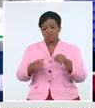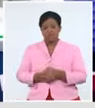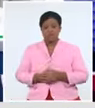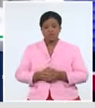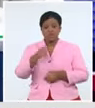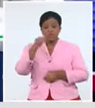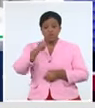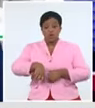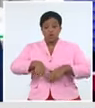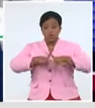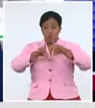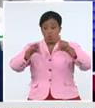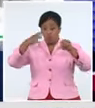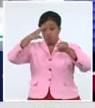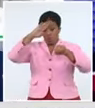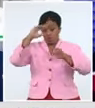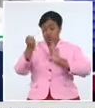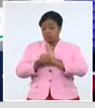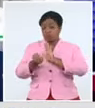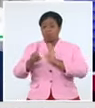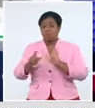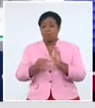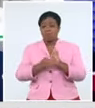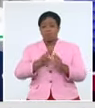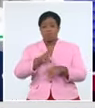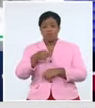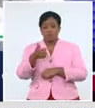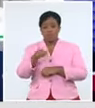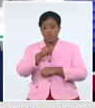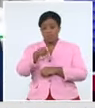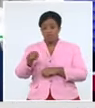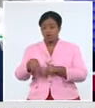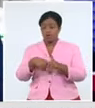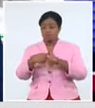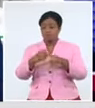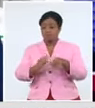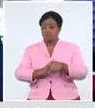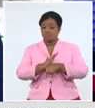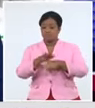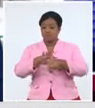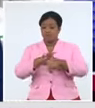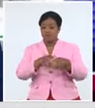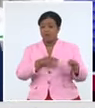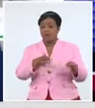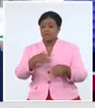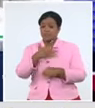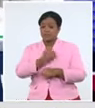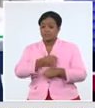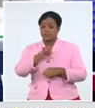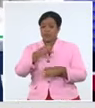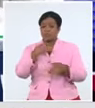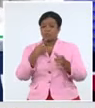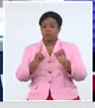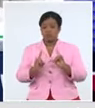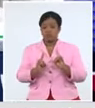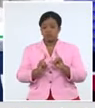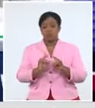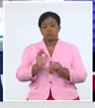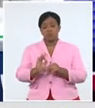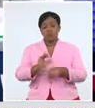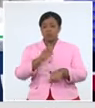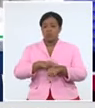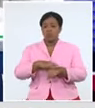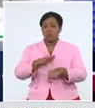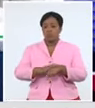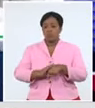hoy 1.210 pacientes diagnosticados con la COVID-19 y lamentablemente 9 fallecidos como consecuencia de